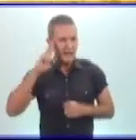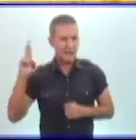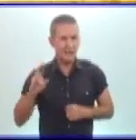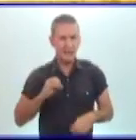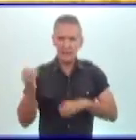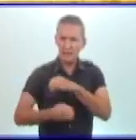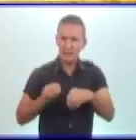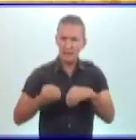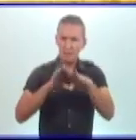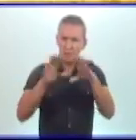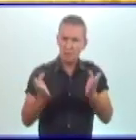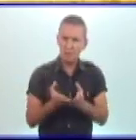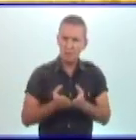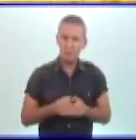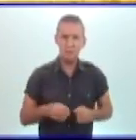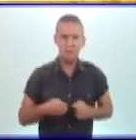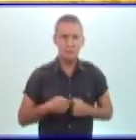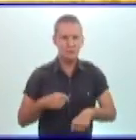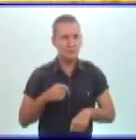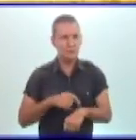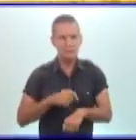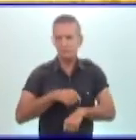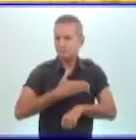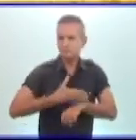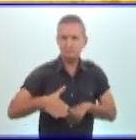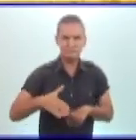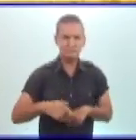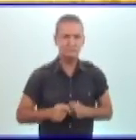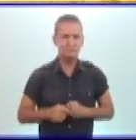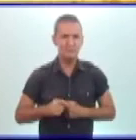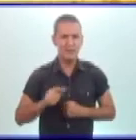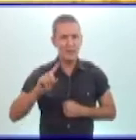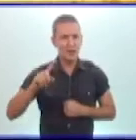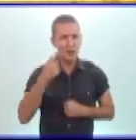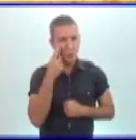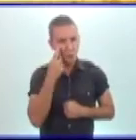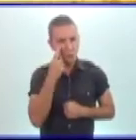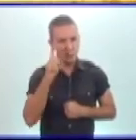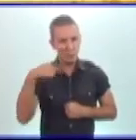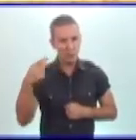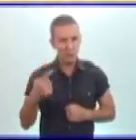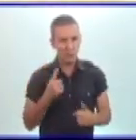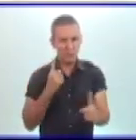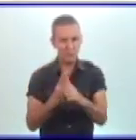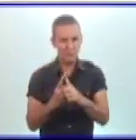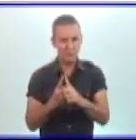Usted no se lo puede perder. Yo soy José Dávila y nos vemos en un próximo encuentro. Chao.